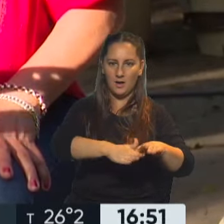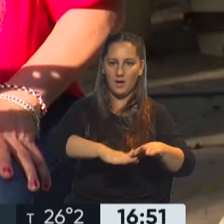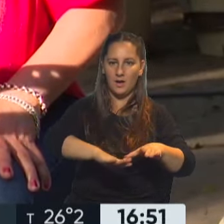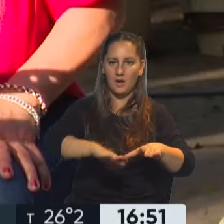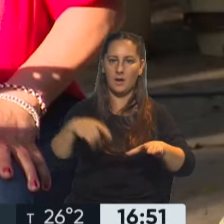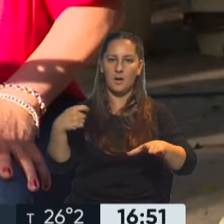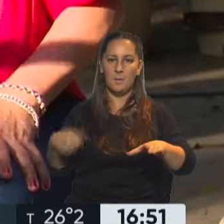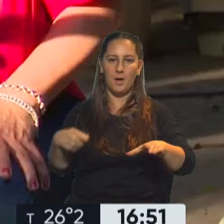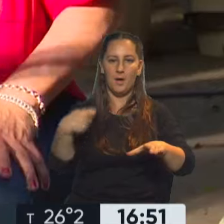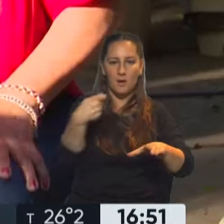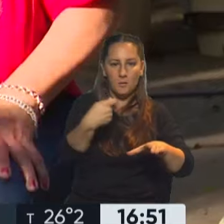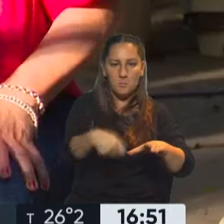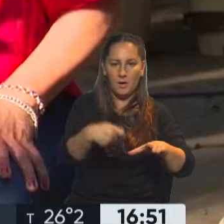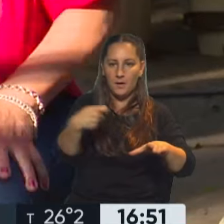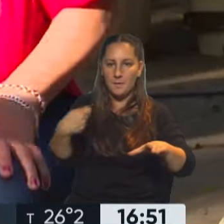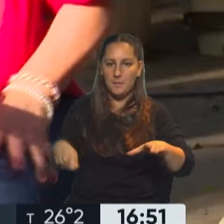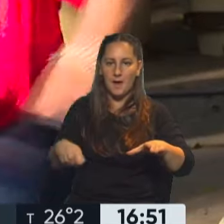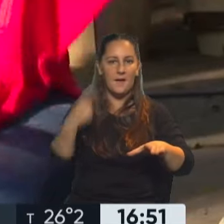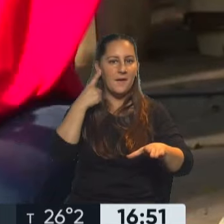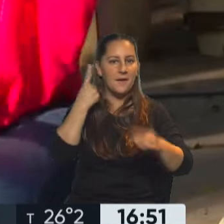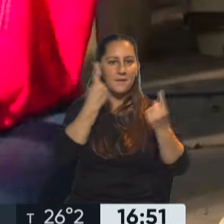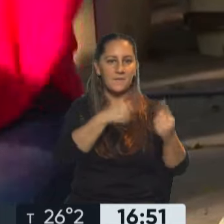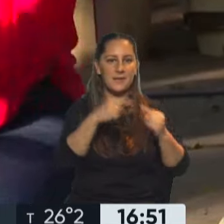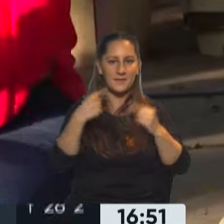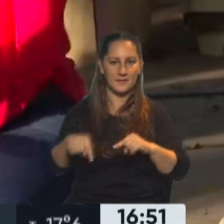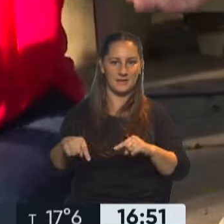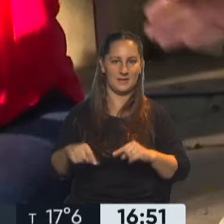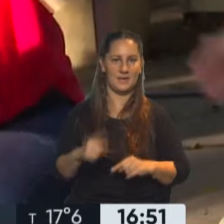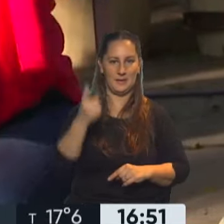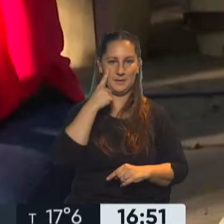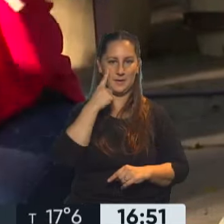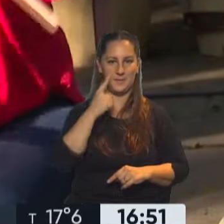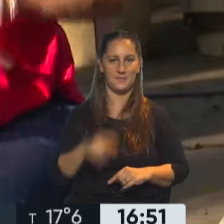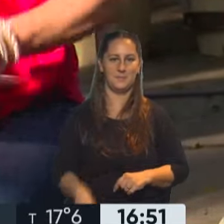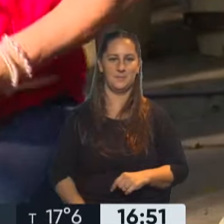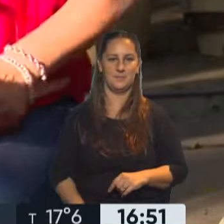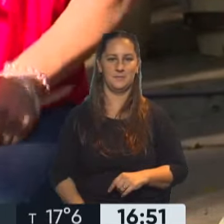tono siempre. Como no puedes golpear los dos parches que tienen distintos tonos, entonces